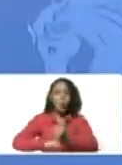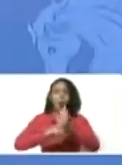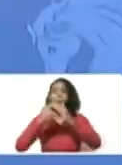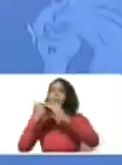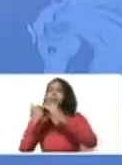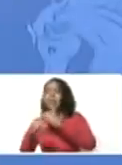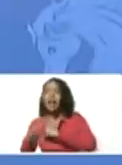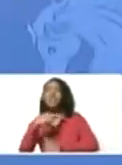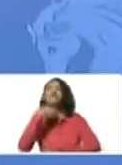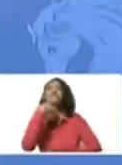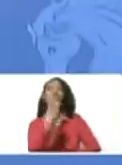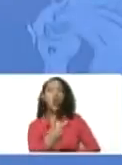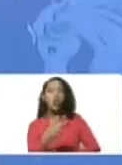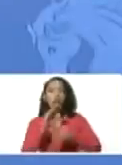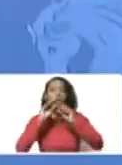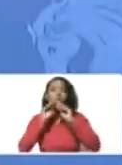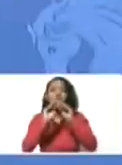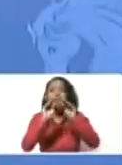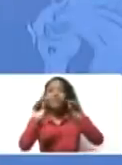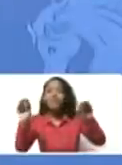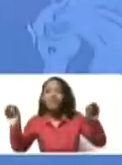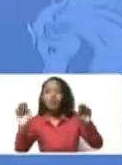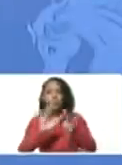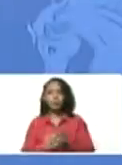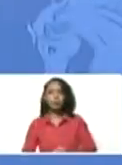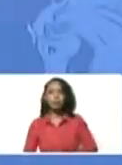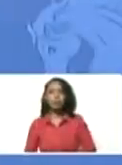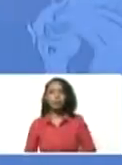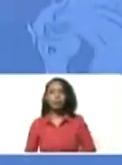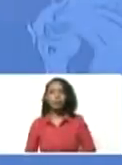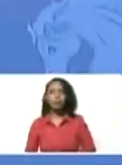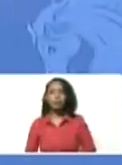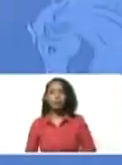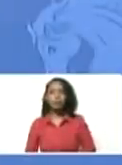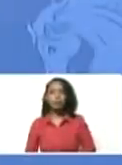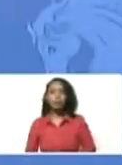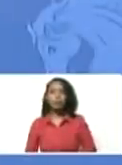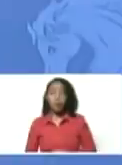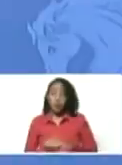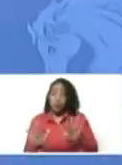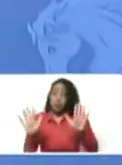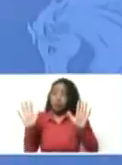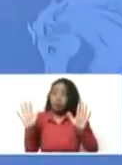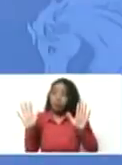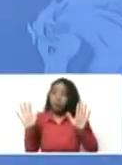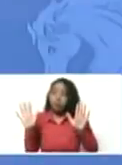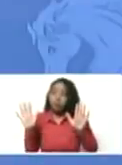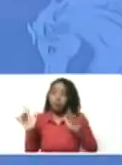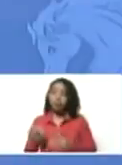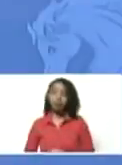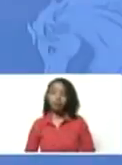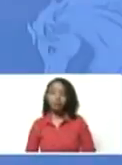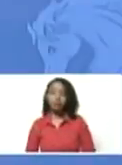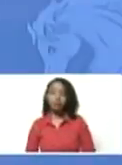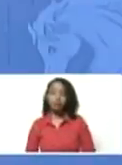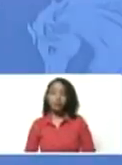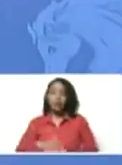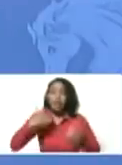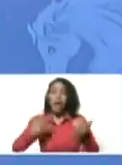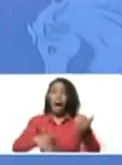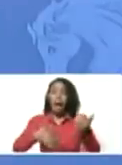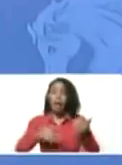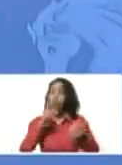la voz y la convocatoria, precisamente Alí se quedó